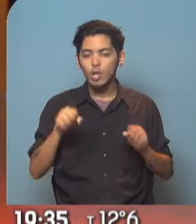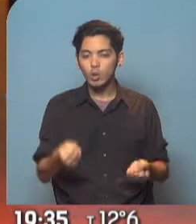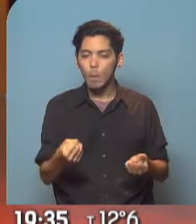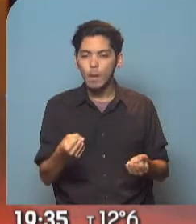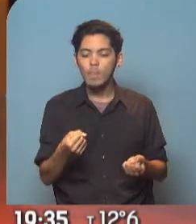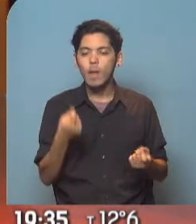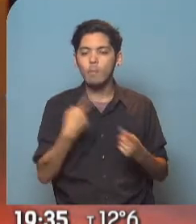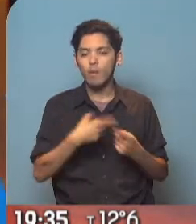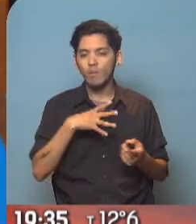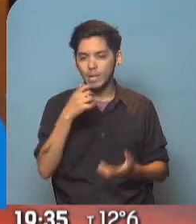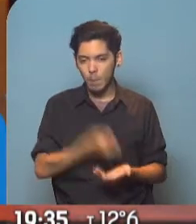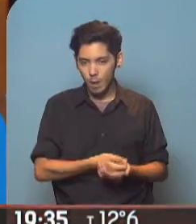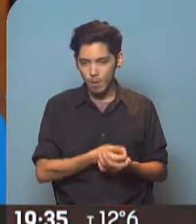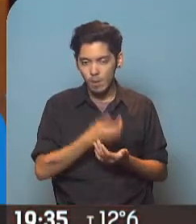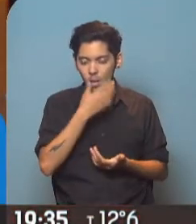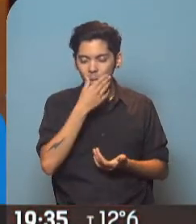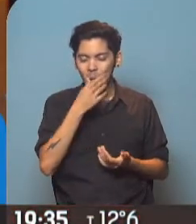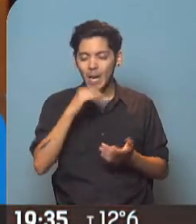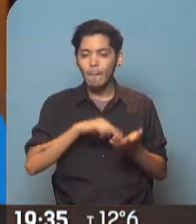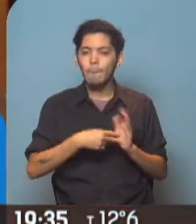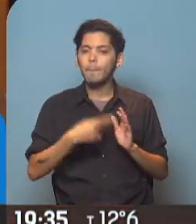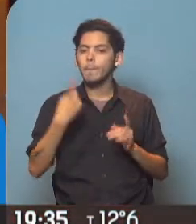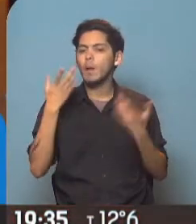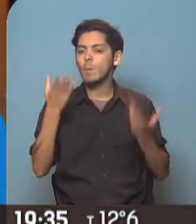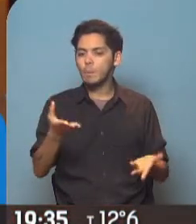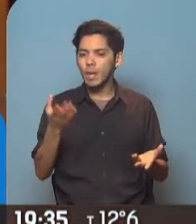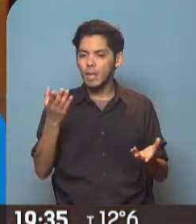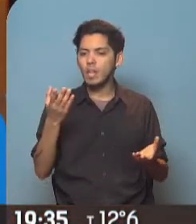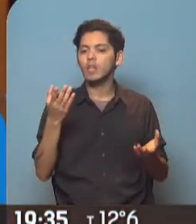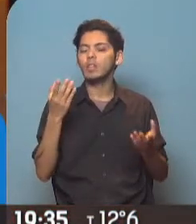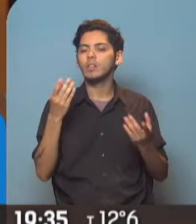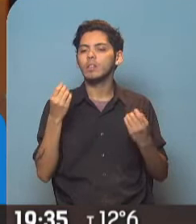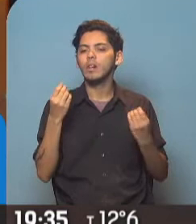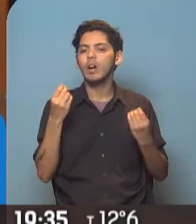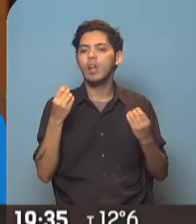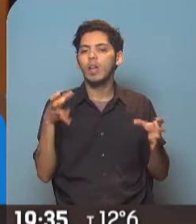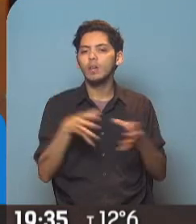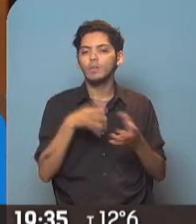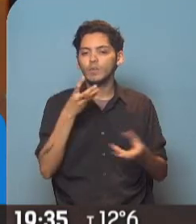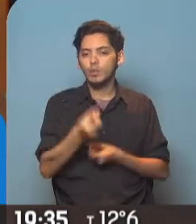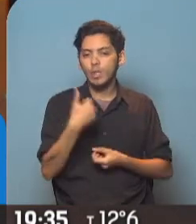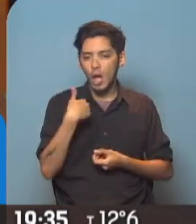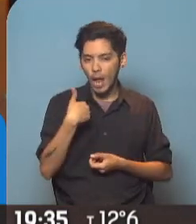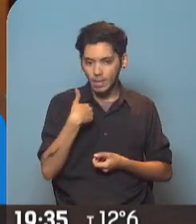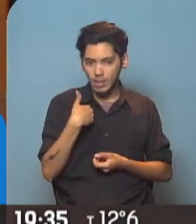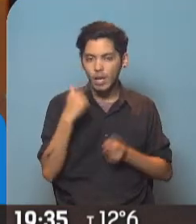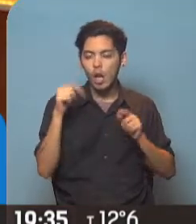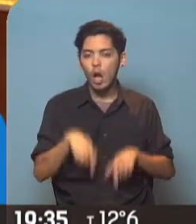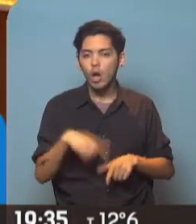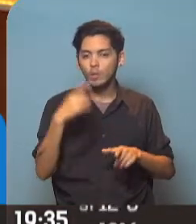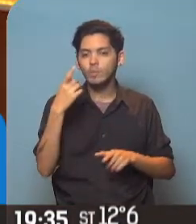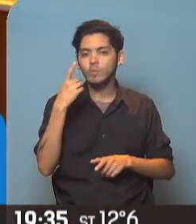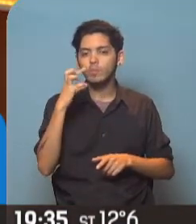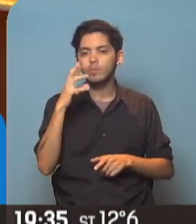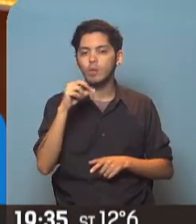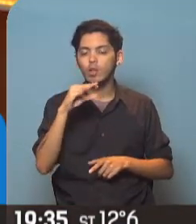por falta de pago y esto tiene que ver concretamente con un pedido que había hecho la asociación de consumidores argentinos concretamente sergio crocetti